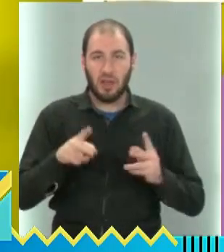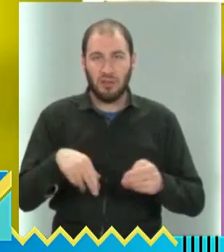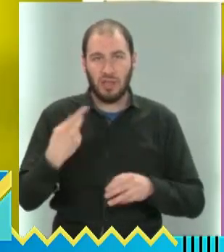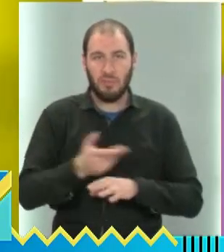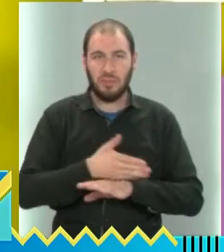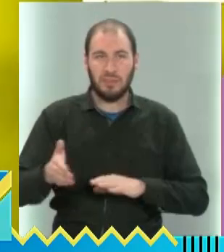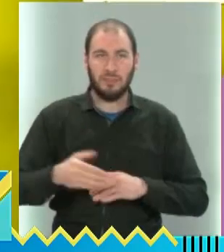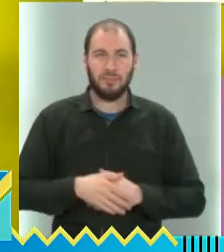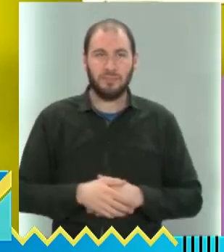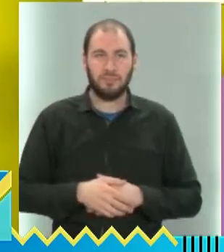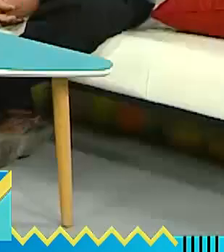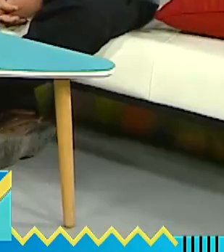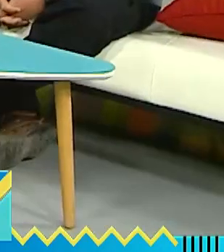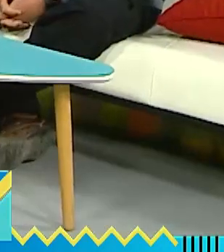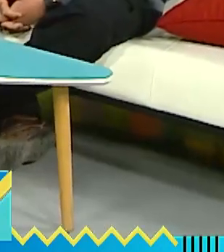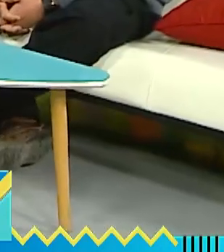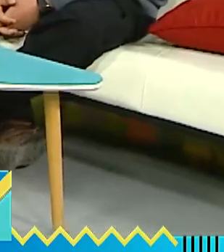corte y enseguida continuamos con más.